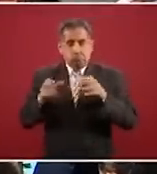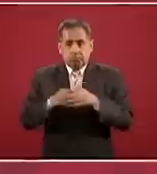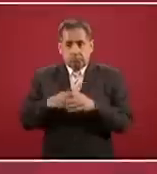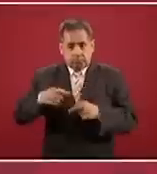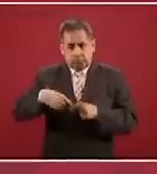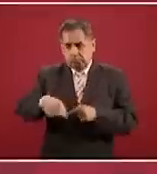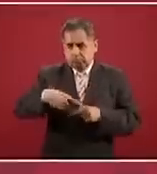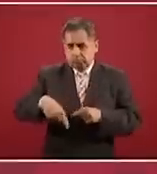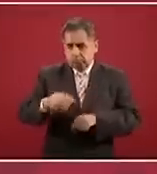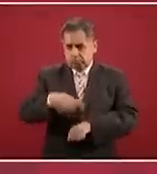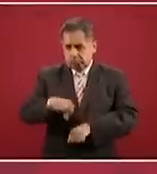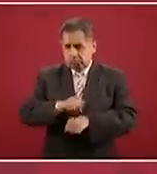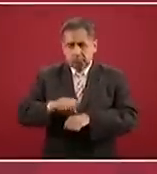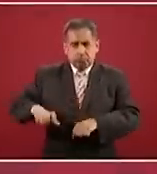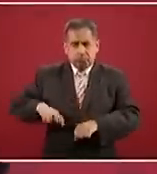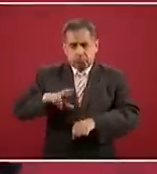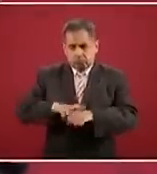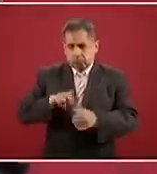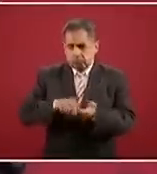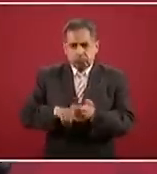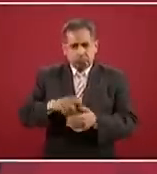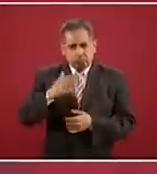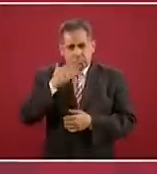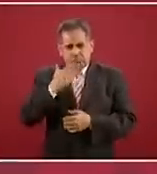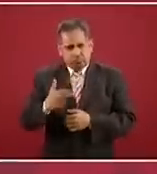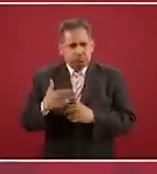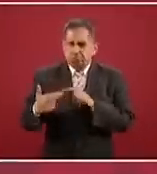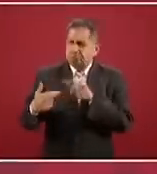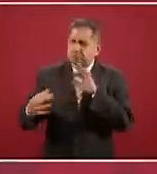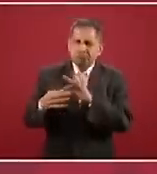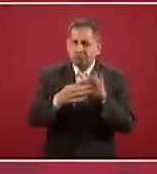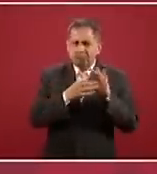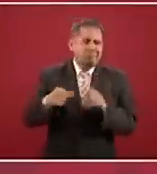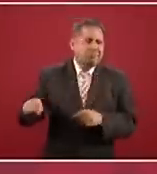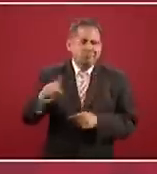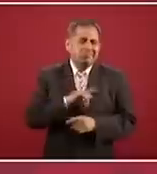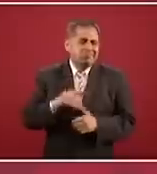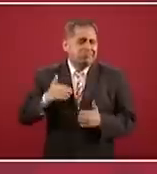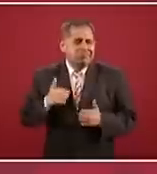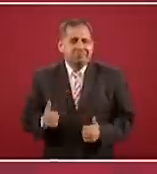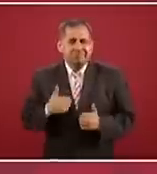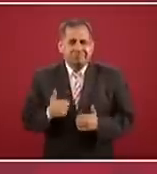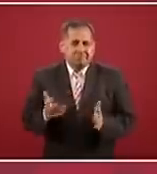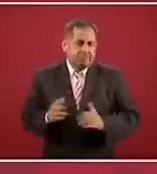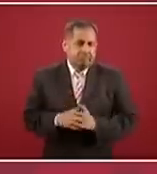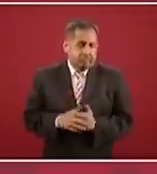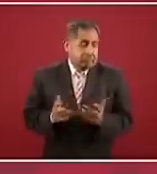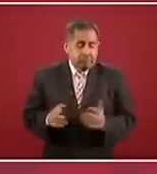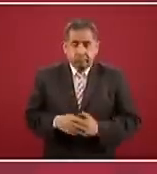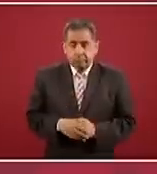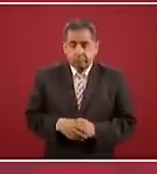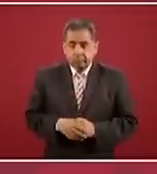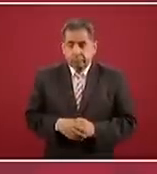esta semana y es muy buena la relación y ellos entienden pues que tenemos que